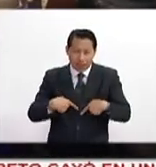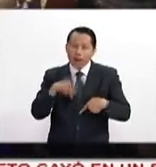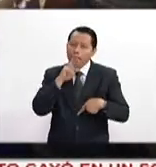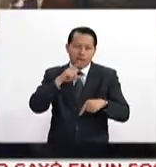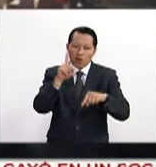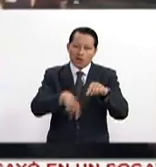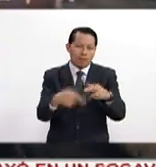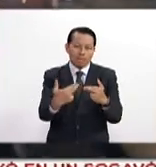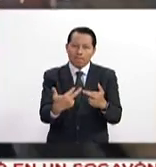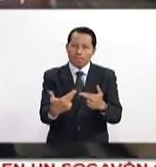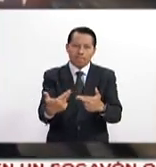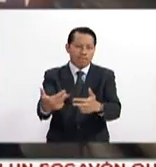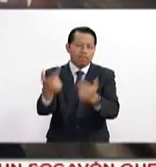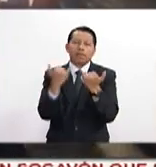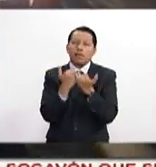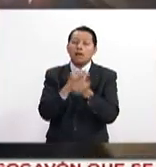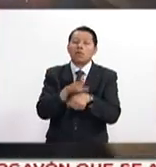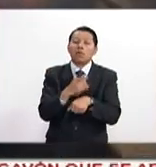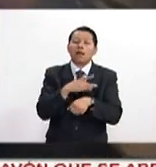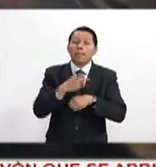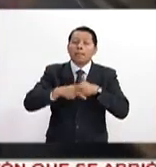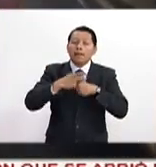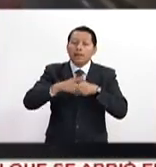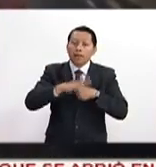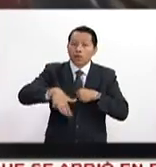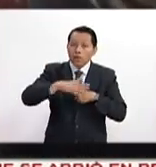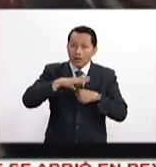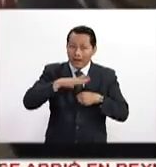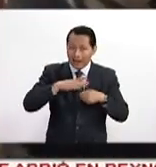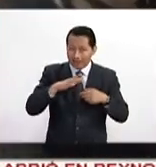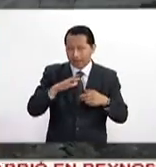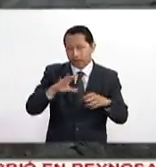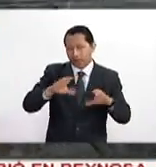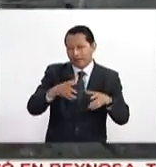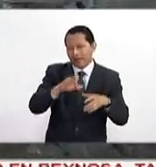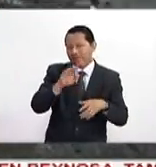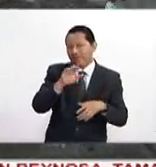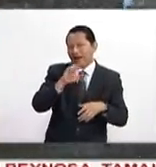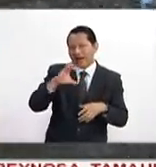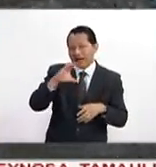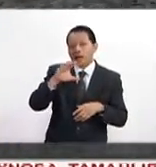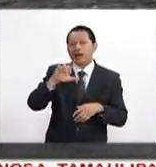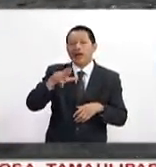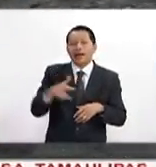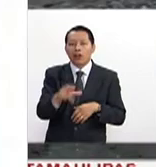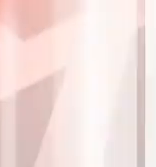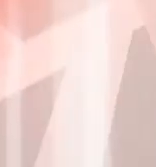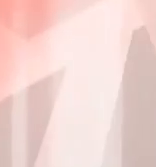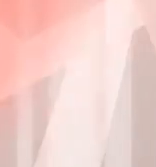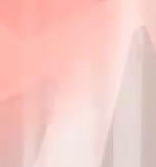y el riesgo que constituye para los habitantes del fraccionamiento Río del Bosque.